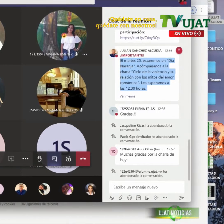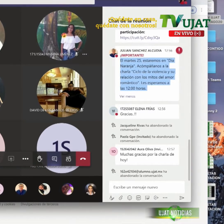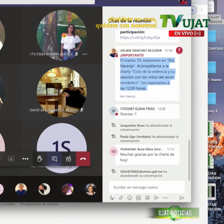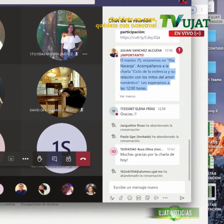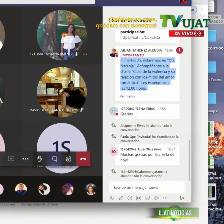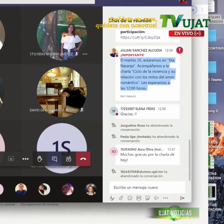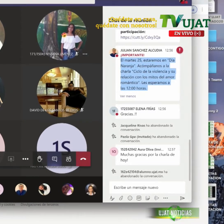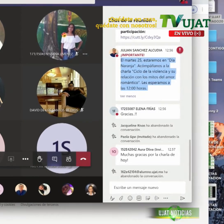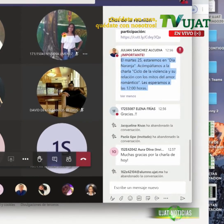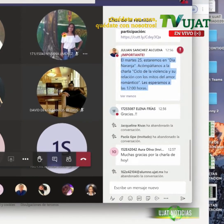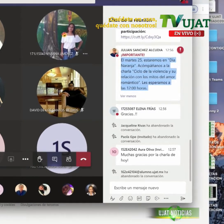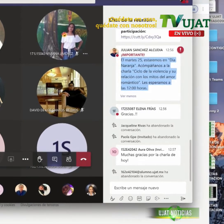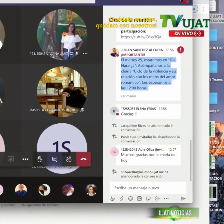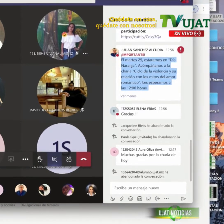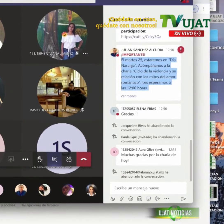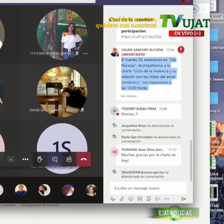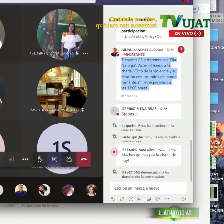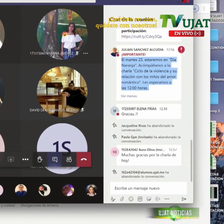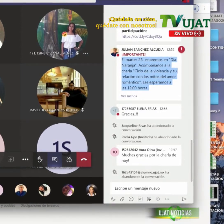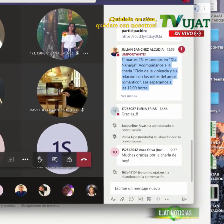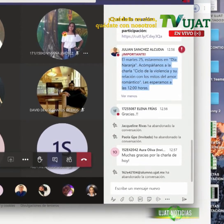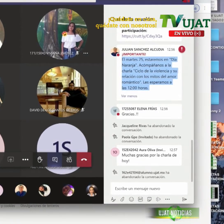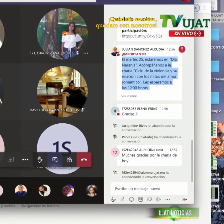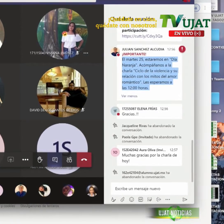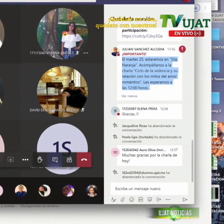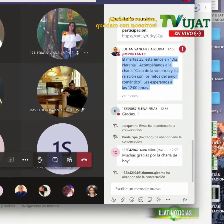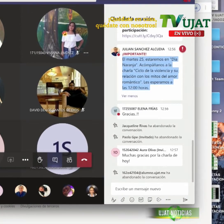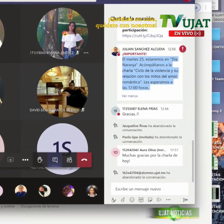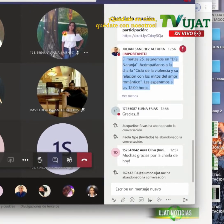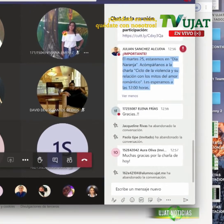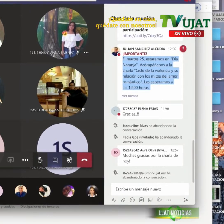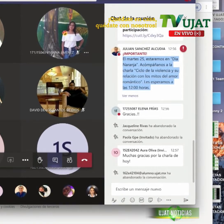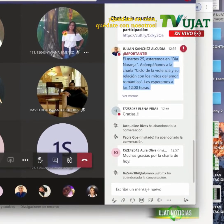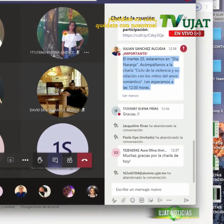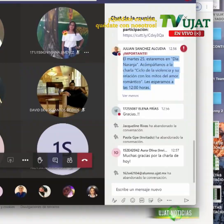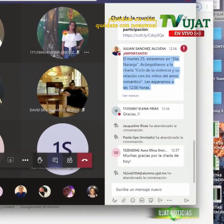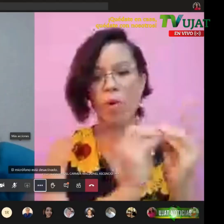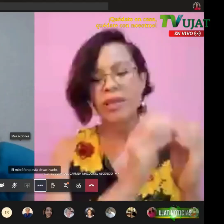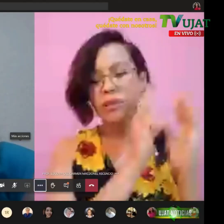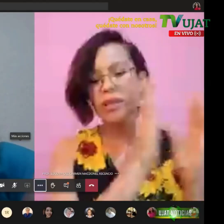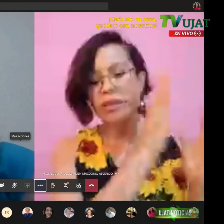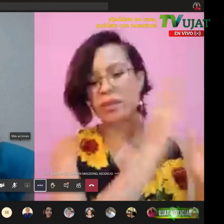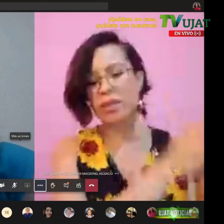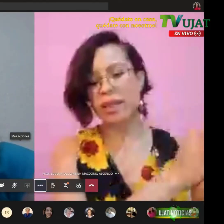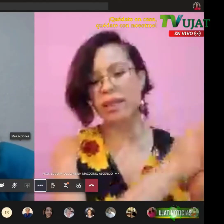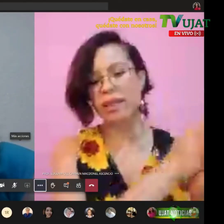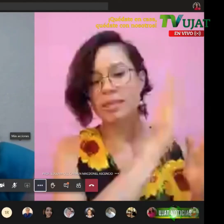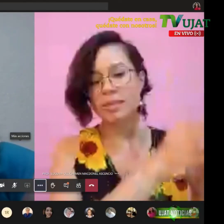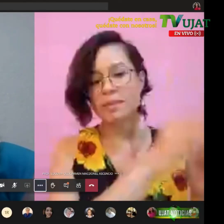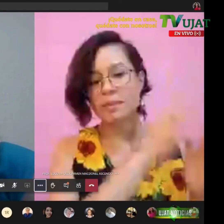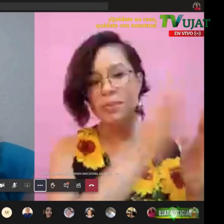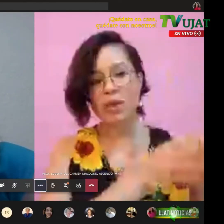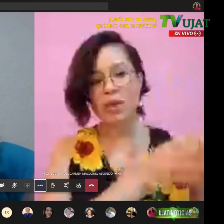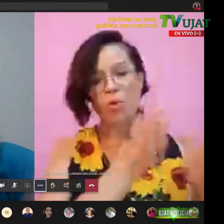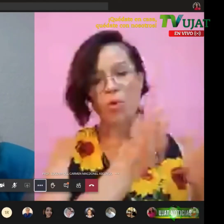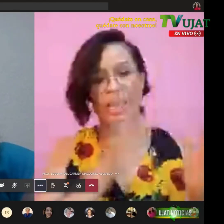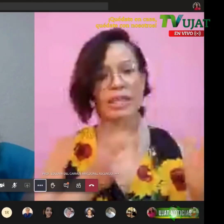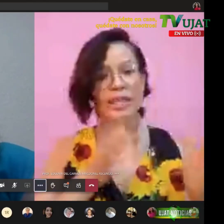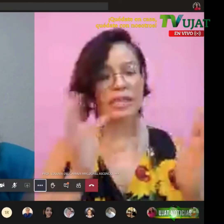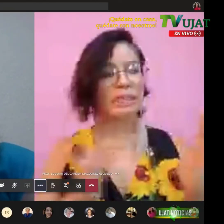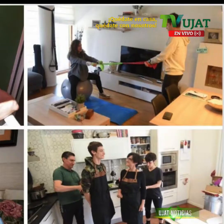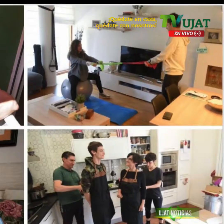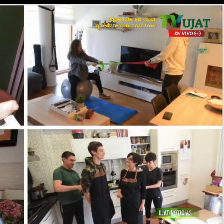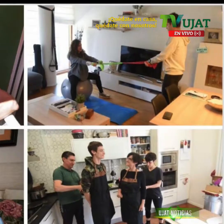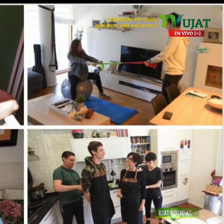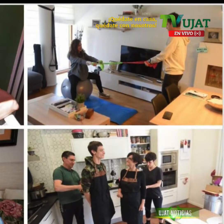contar con un momento de meditación a solas de acuerdo a las posibilidades, además de usar la técnica del batching para no sentir